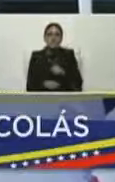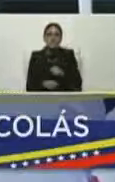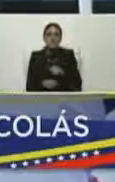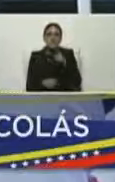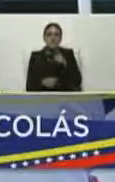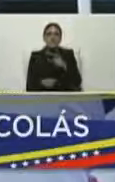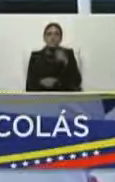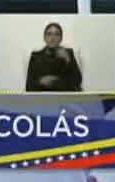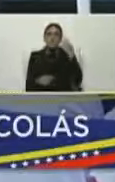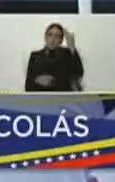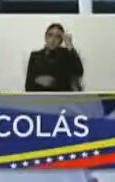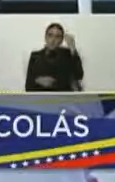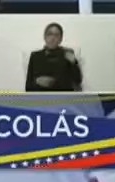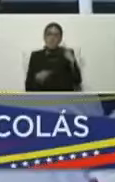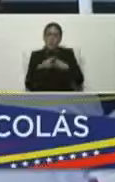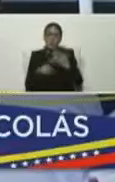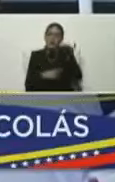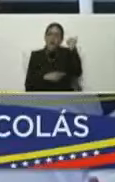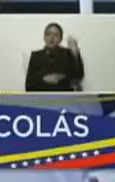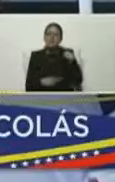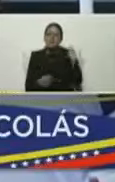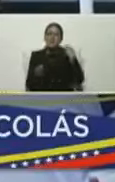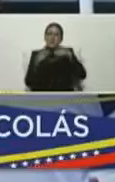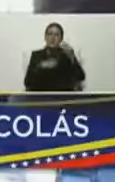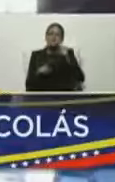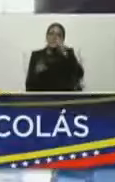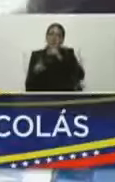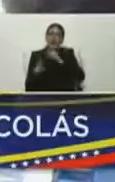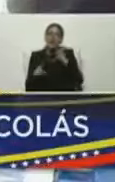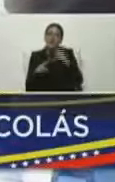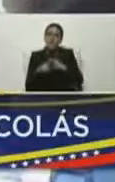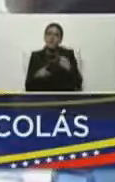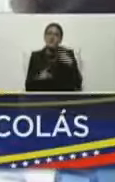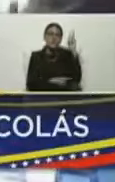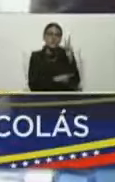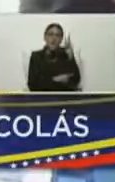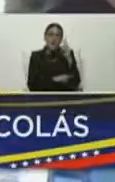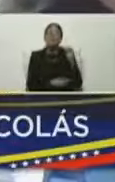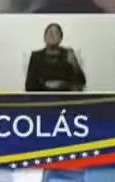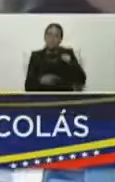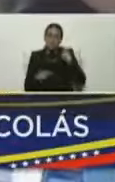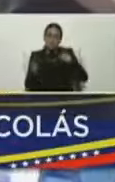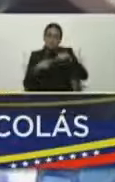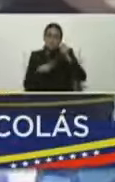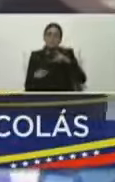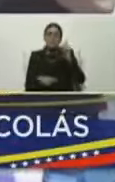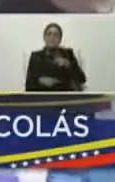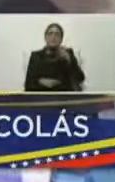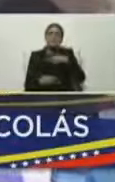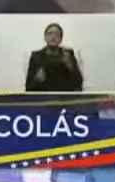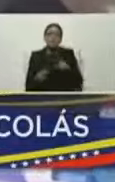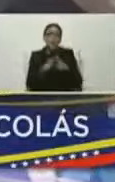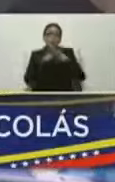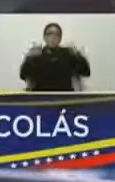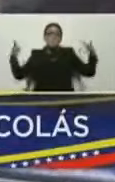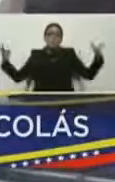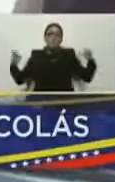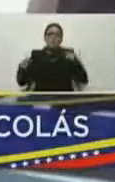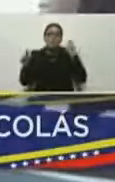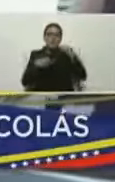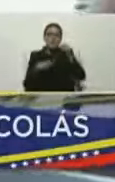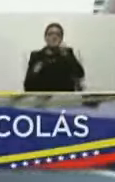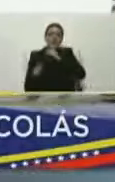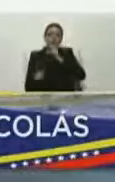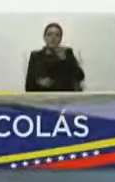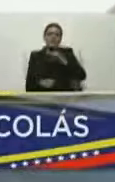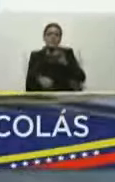¿En dónde? En el valle, ajá, en el cementerio. Ah, bueno, del cementerio somos nosotros. Pero el por mayor. Ah, por mayor. Okay, porque okay,